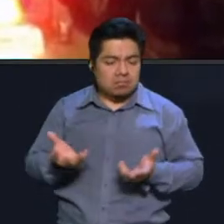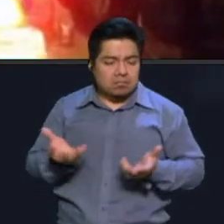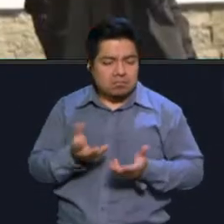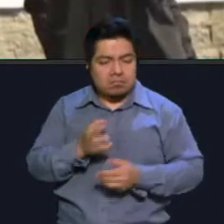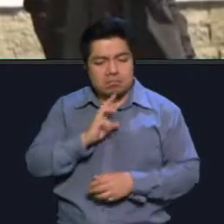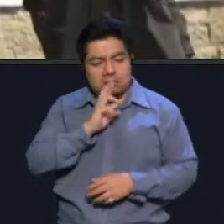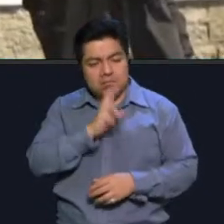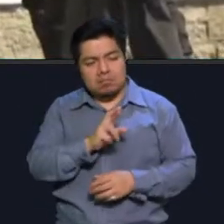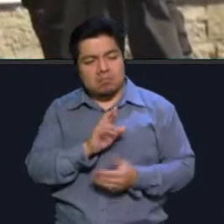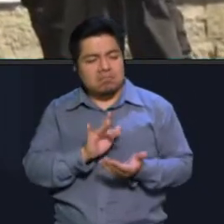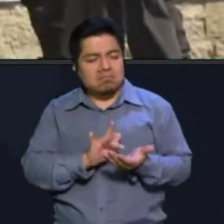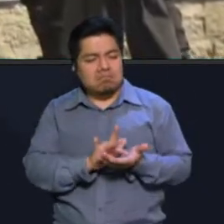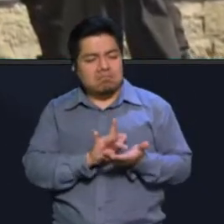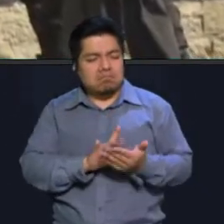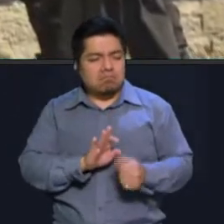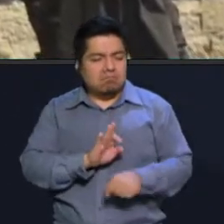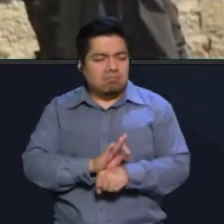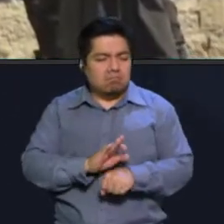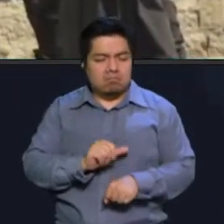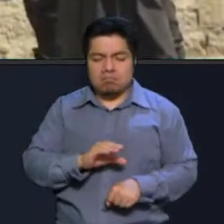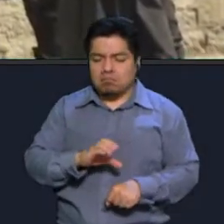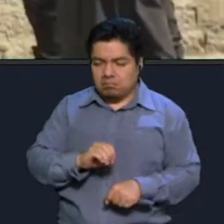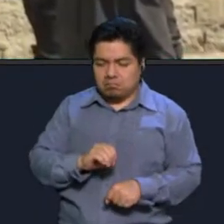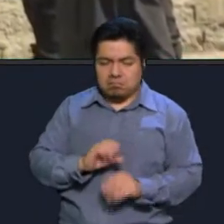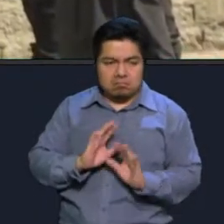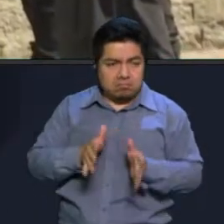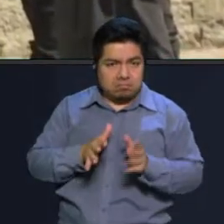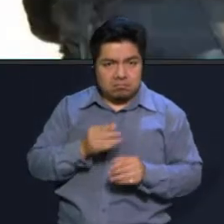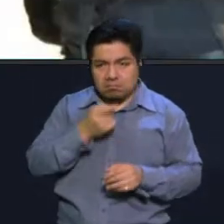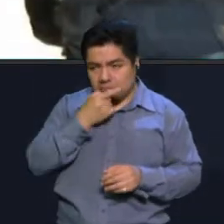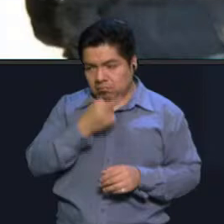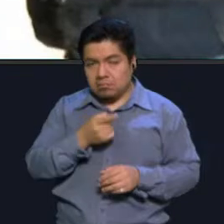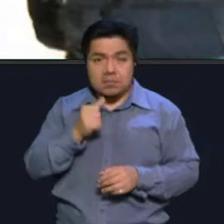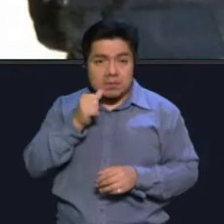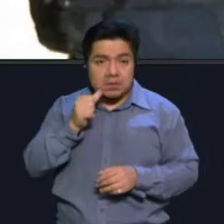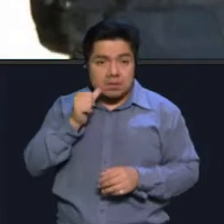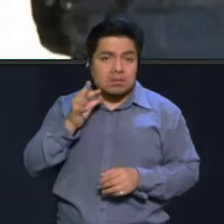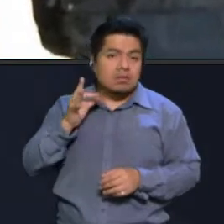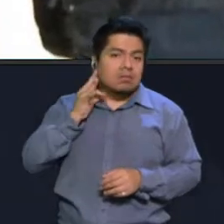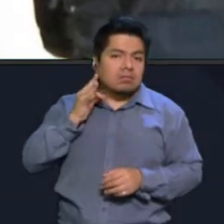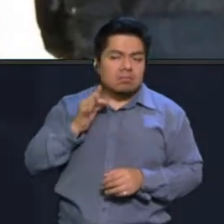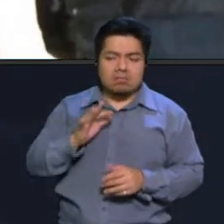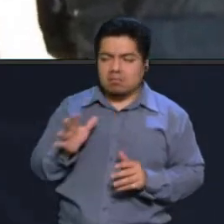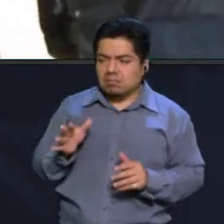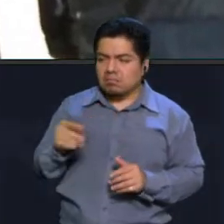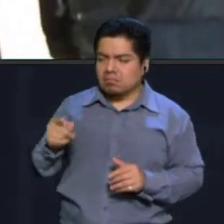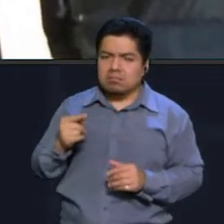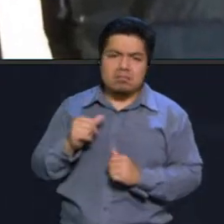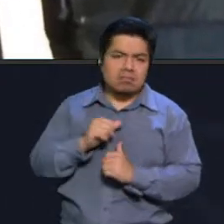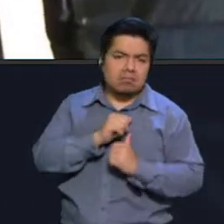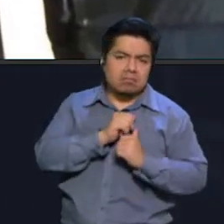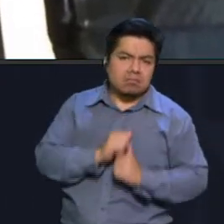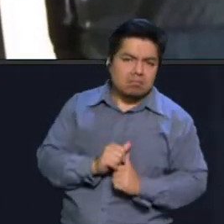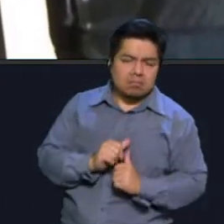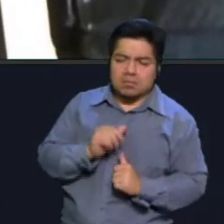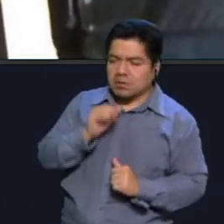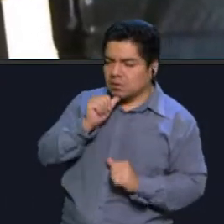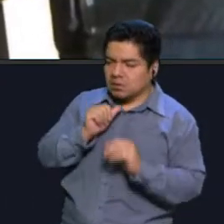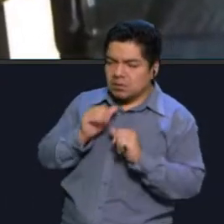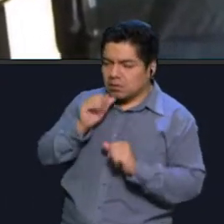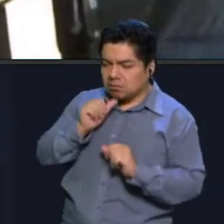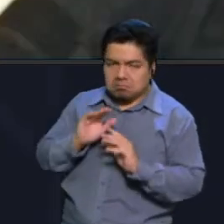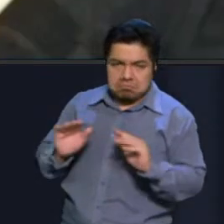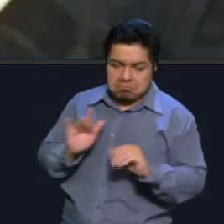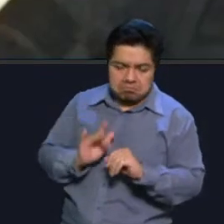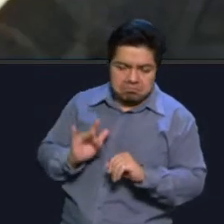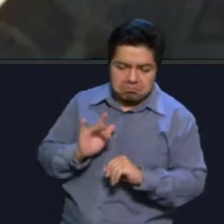es apoyo rotundo para Canseco. Ya dijeron allá en la fiscalía, dijeron, oh, como es un diplomático, no es de nuestra